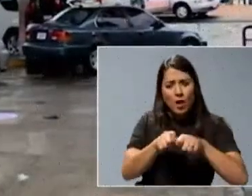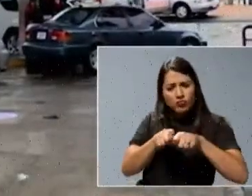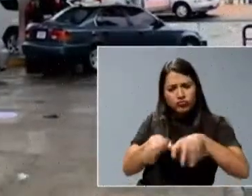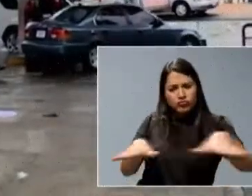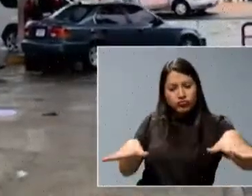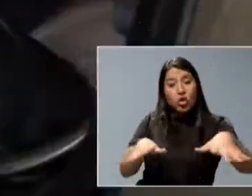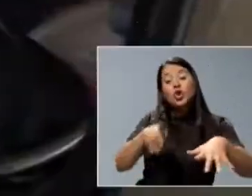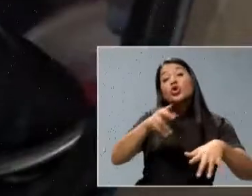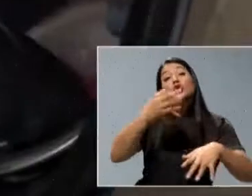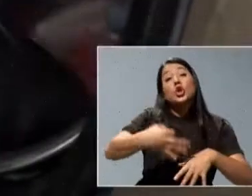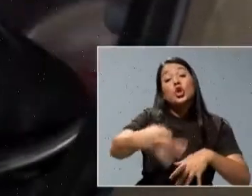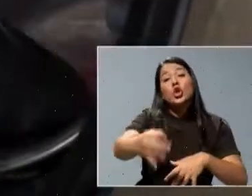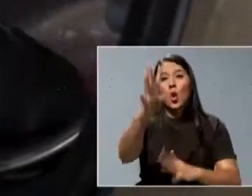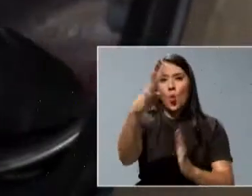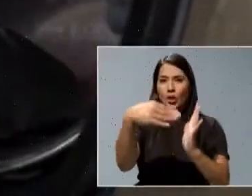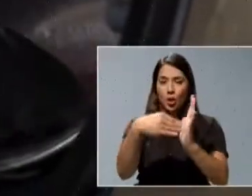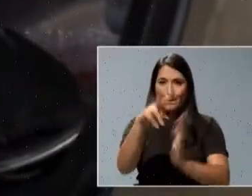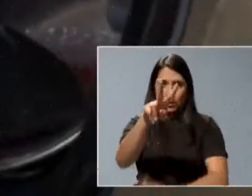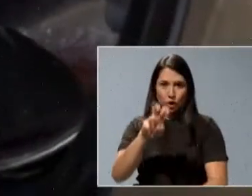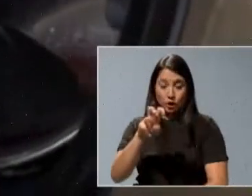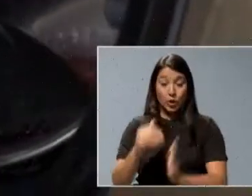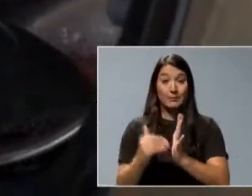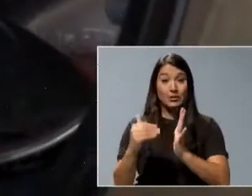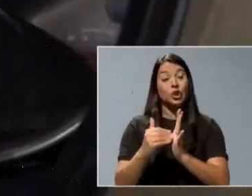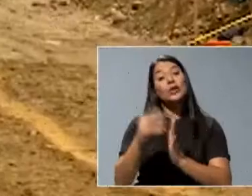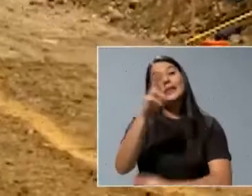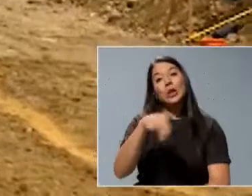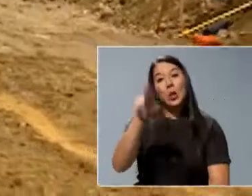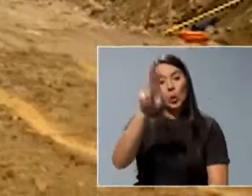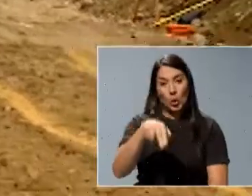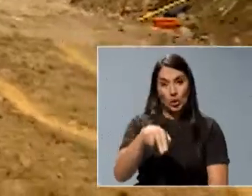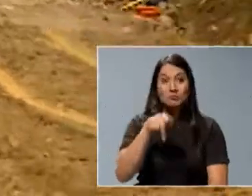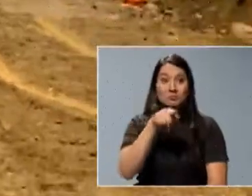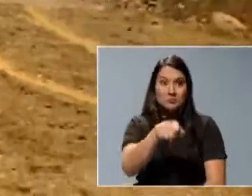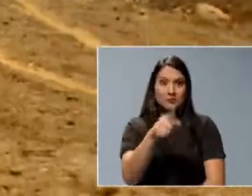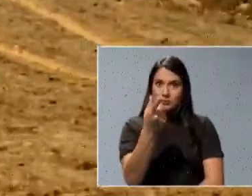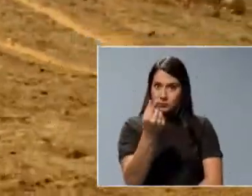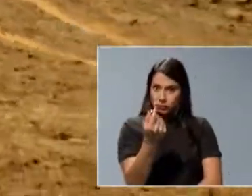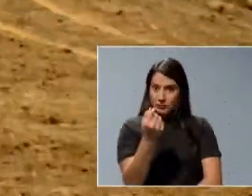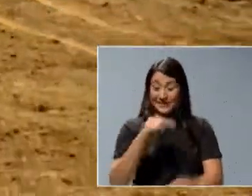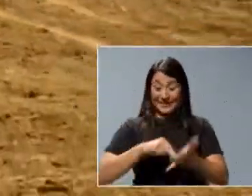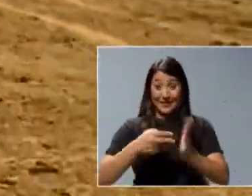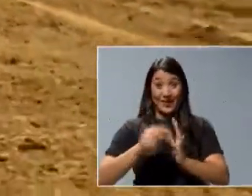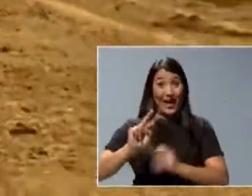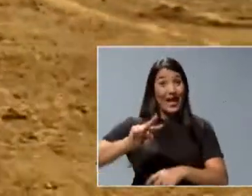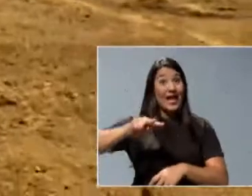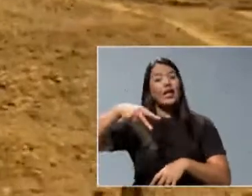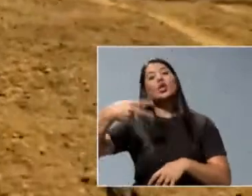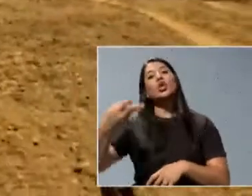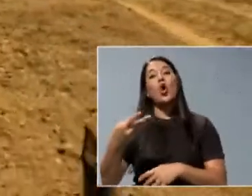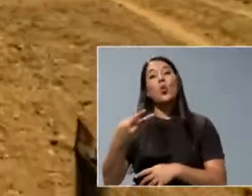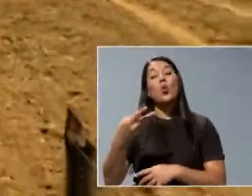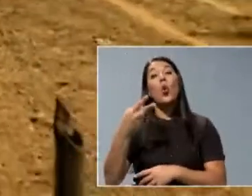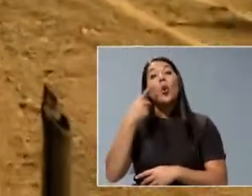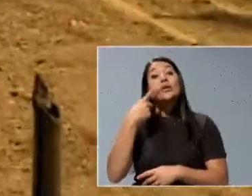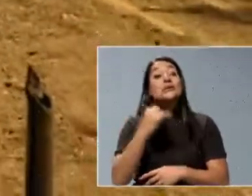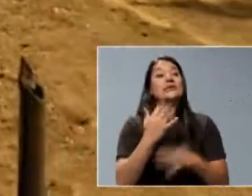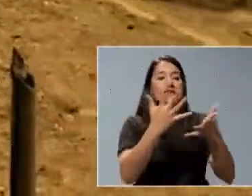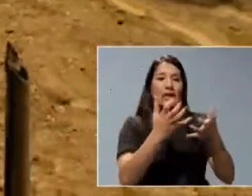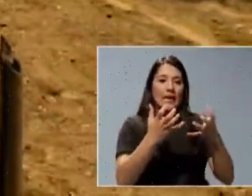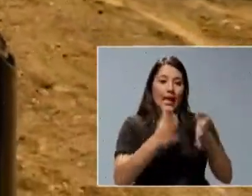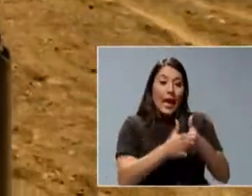equivalente a 4.200 millones de colones. Una cifra que es 2 veces el costo de ampliar la carretera entre Río